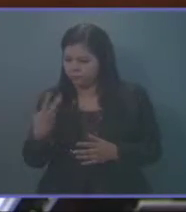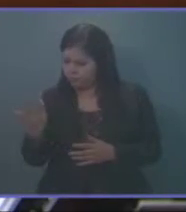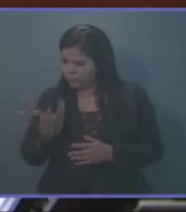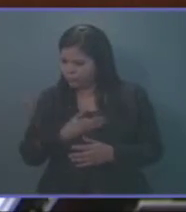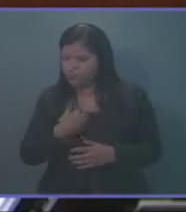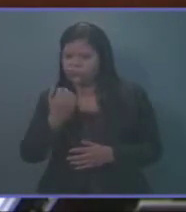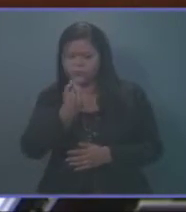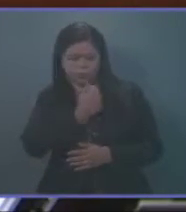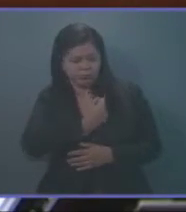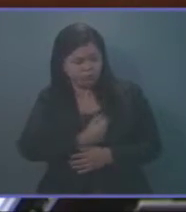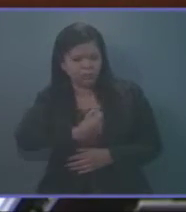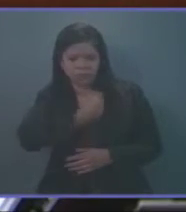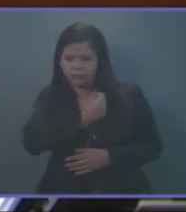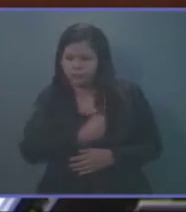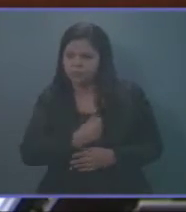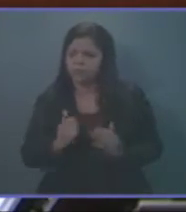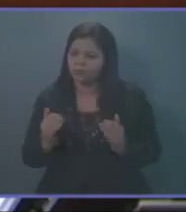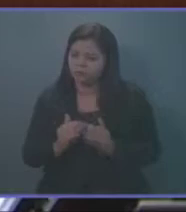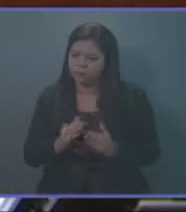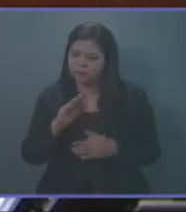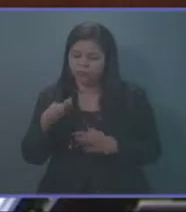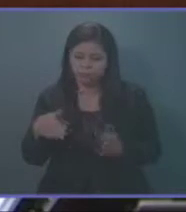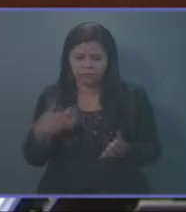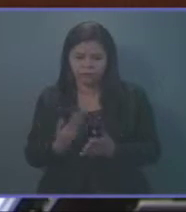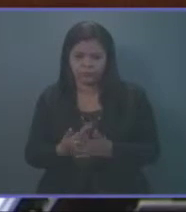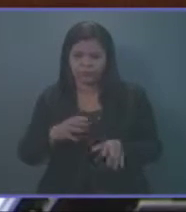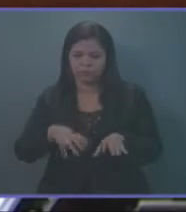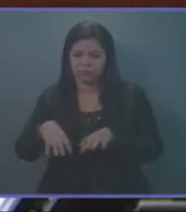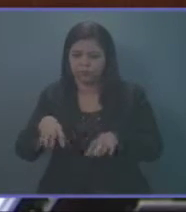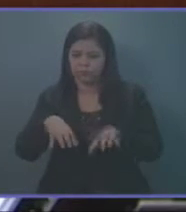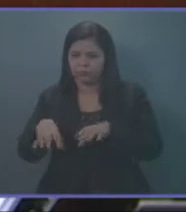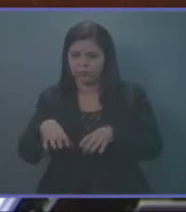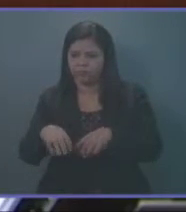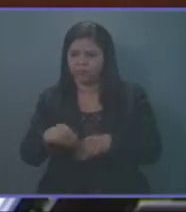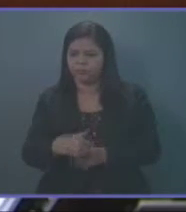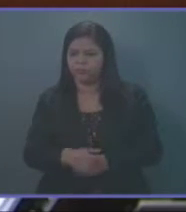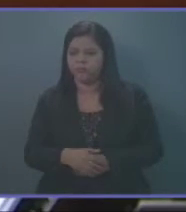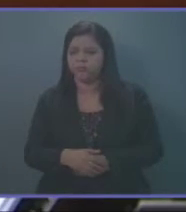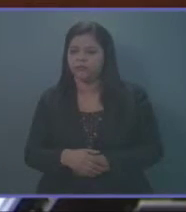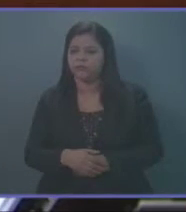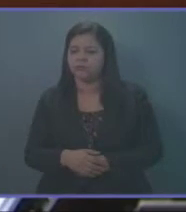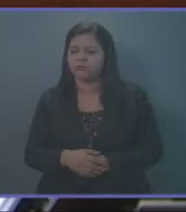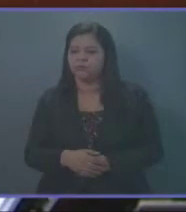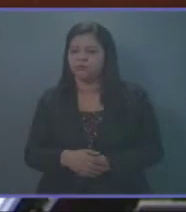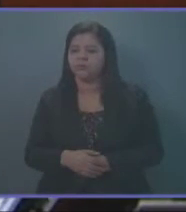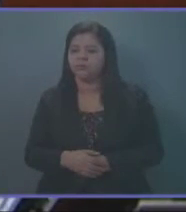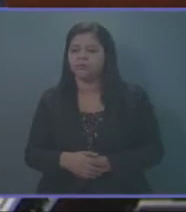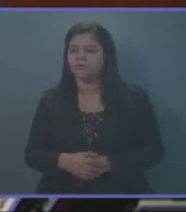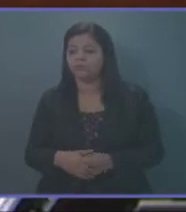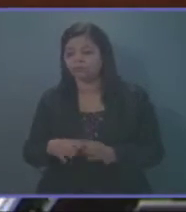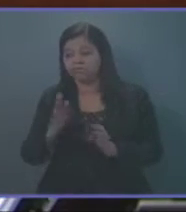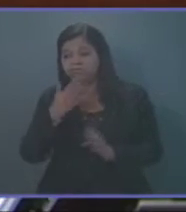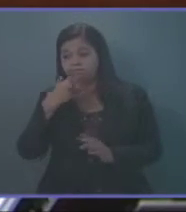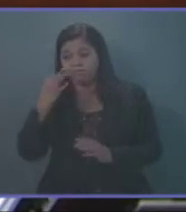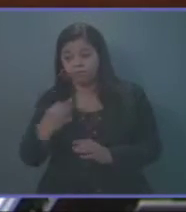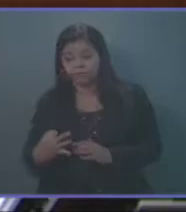militancia y a todo el departamento de san miguel quien lamentablemente